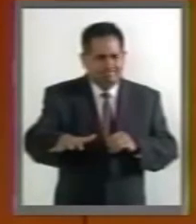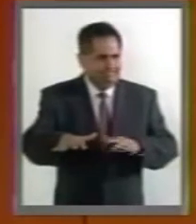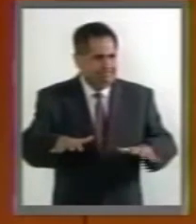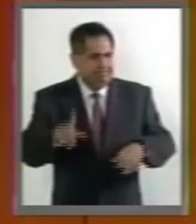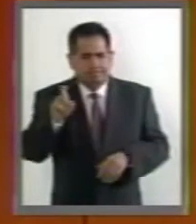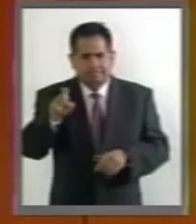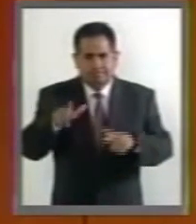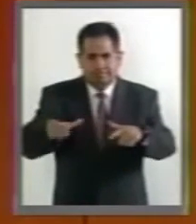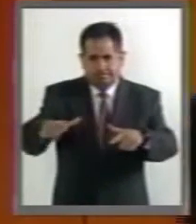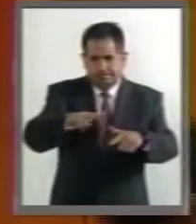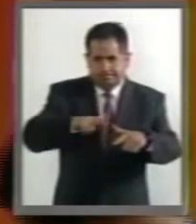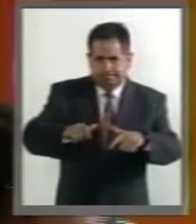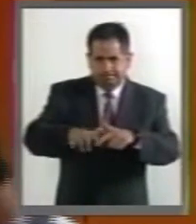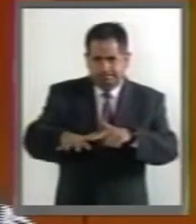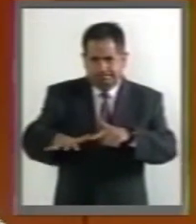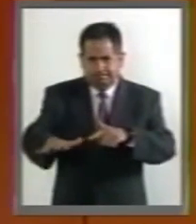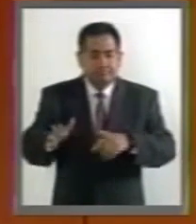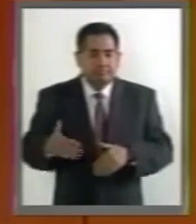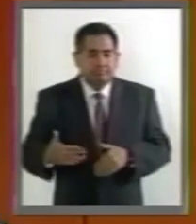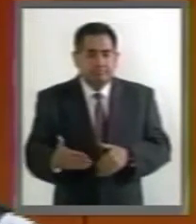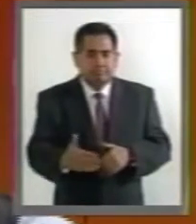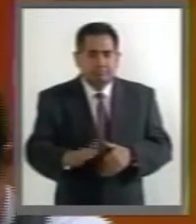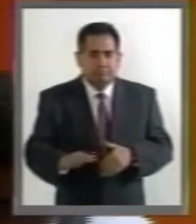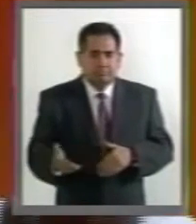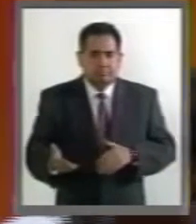lagunas y sus peces mueren.